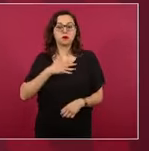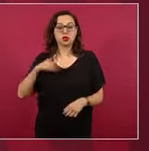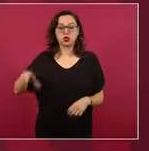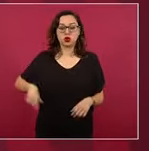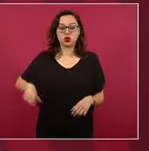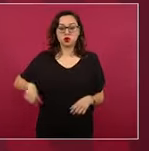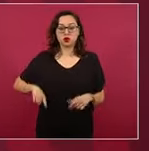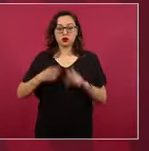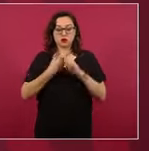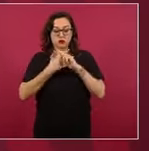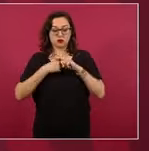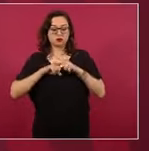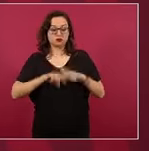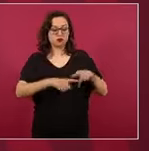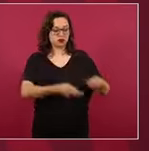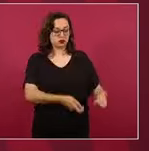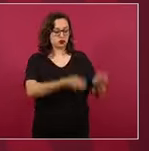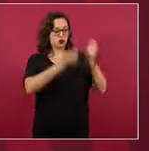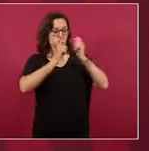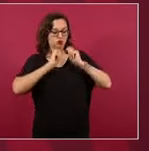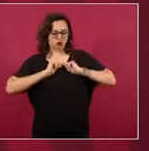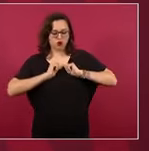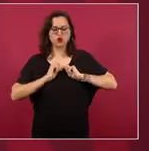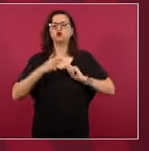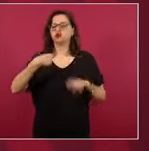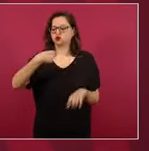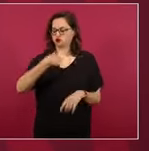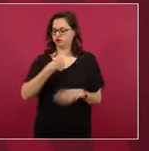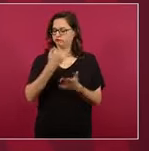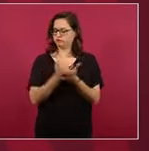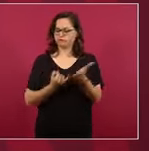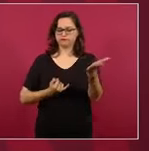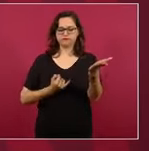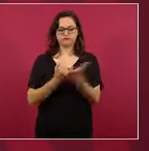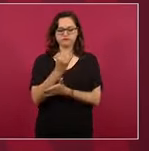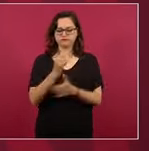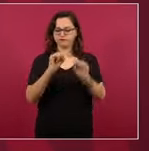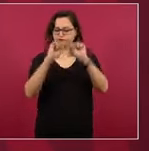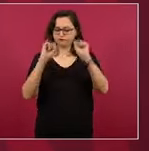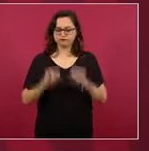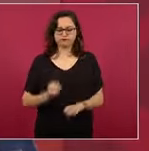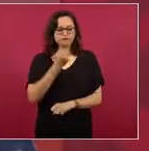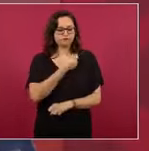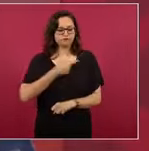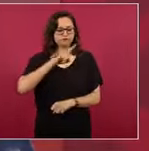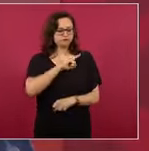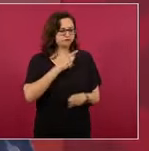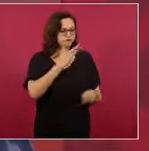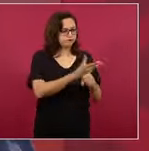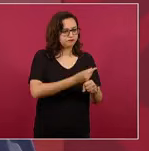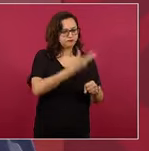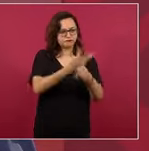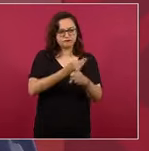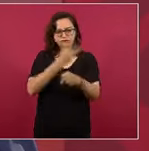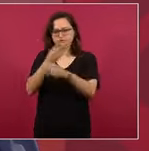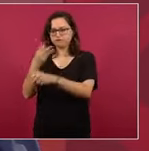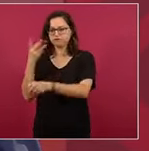Si ustedes recuerdan, comencé el gobierno recorriendo los hospitales del IMSS